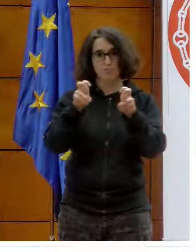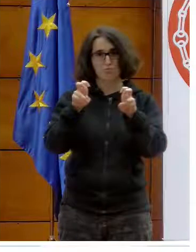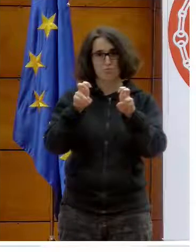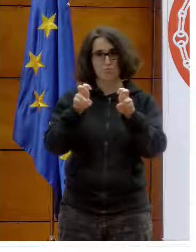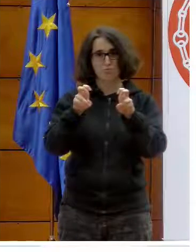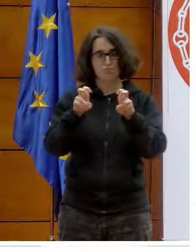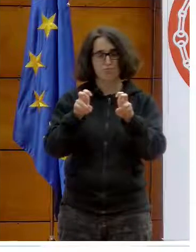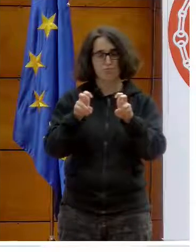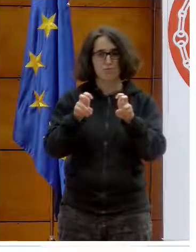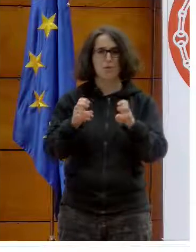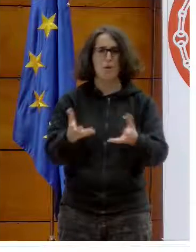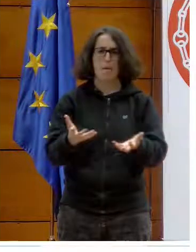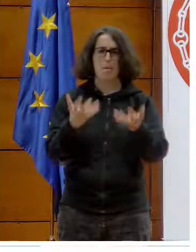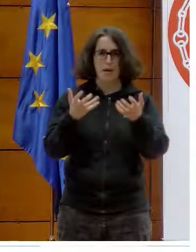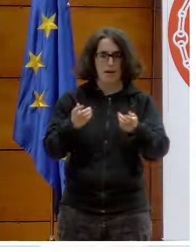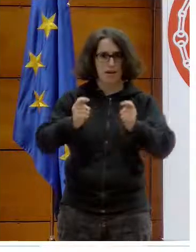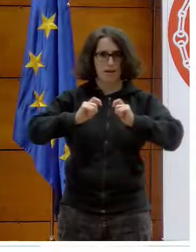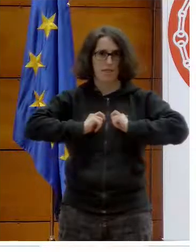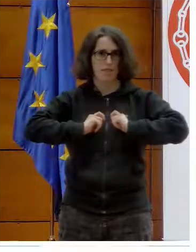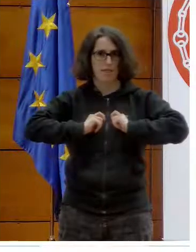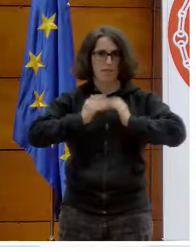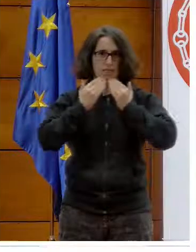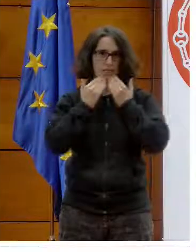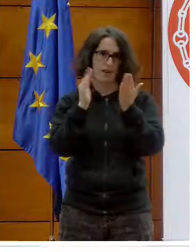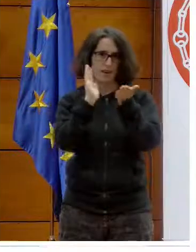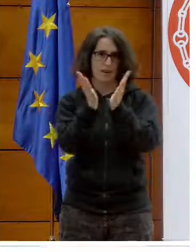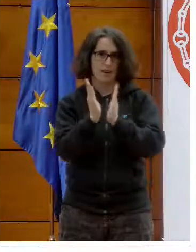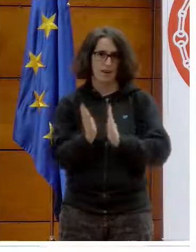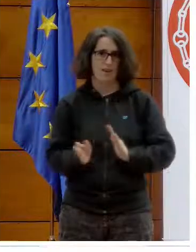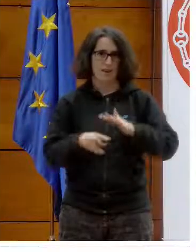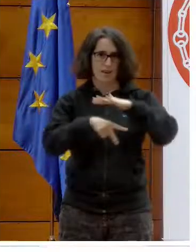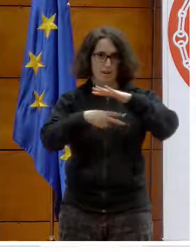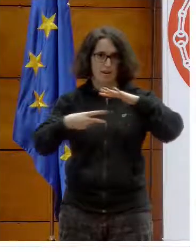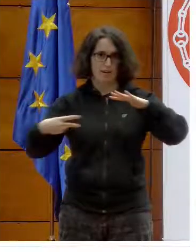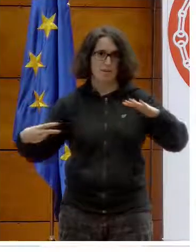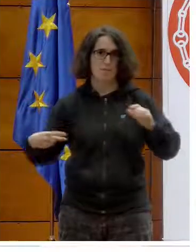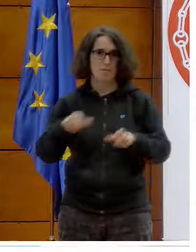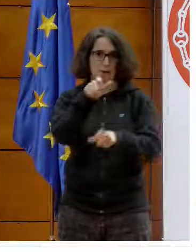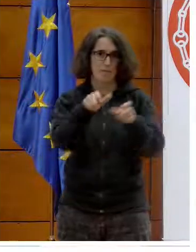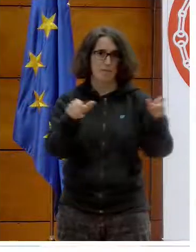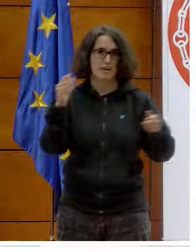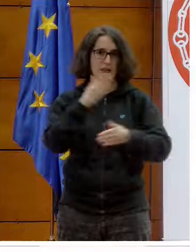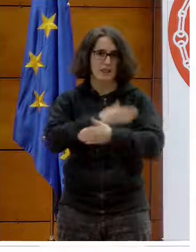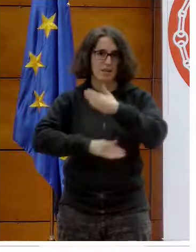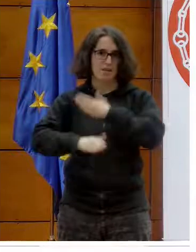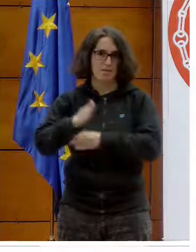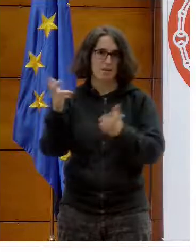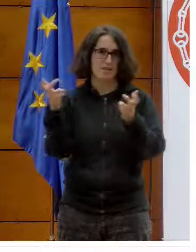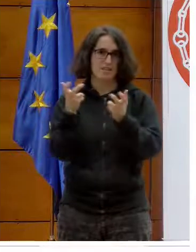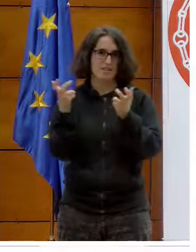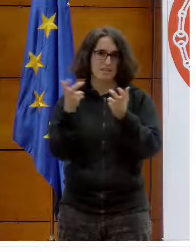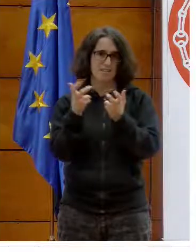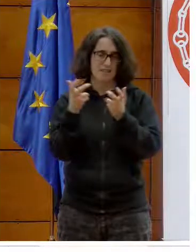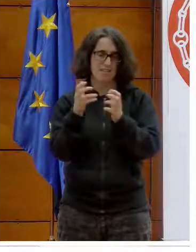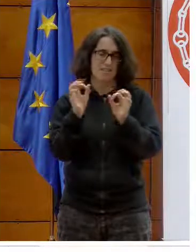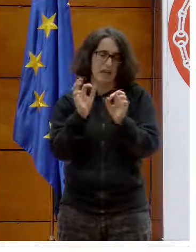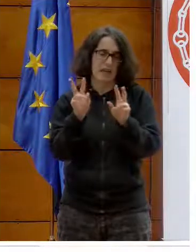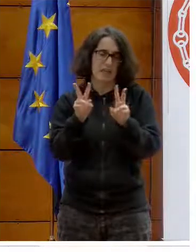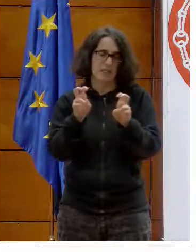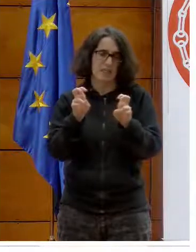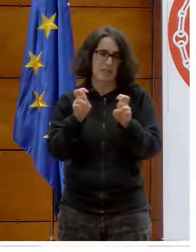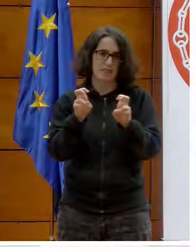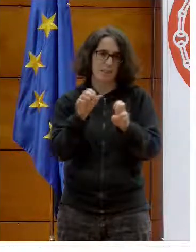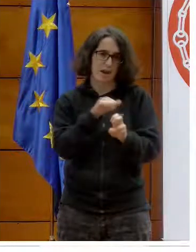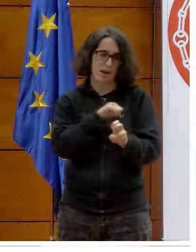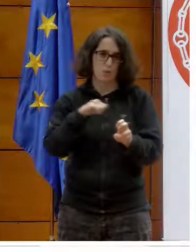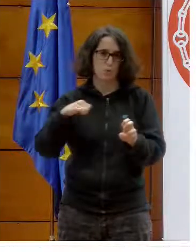subacuática en el trabajo con personas con un grado de discapacidad severa, sobre todo a nivel de autonomía, ¿no? Como bien ha dicho, siendo pues,